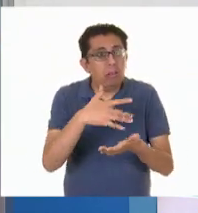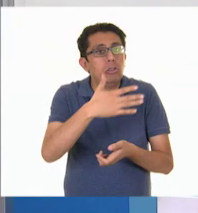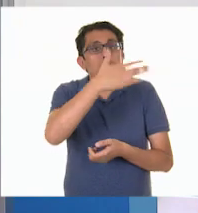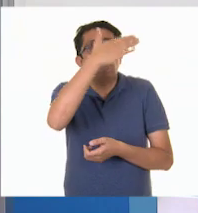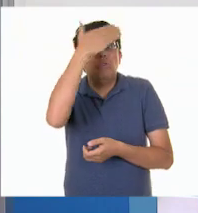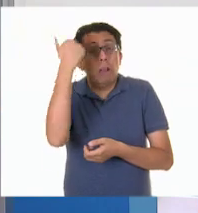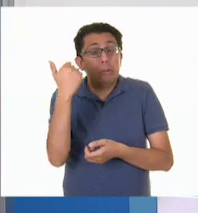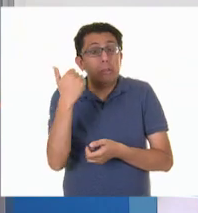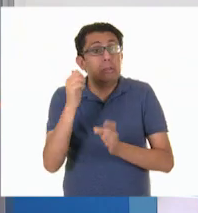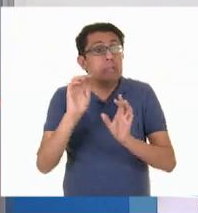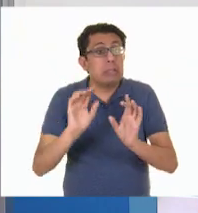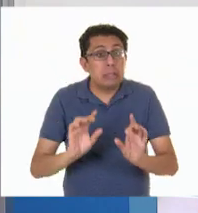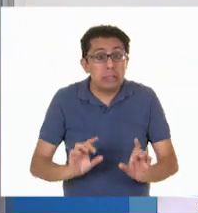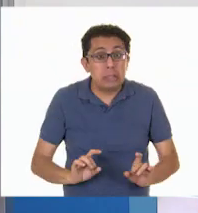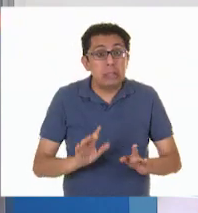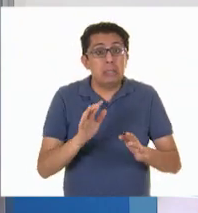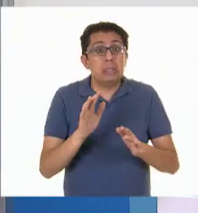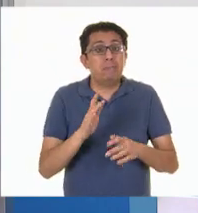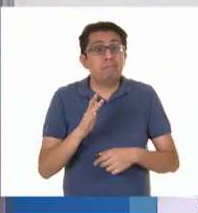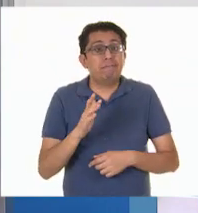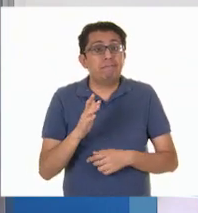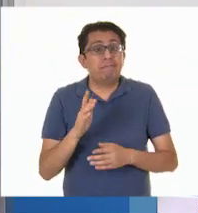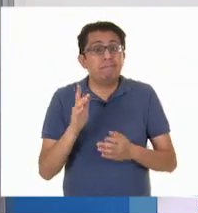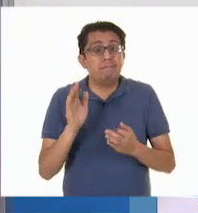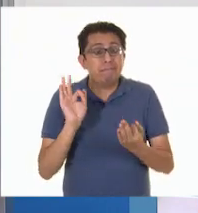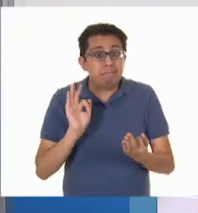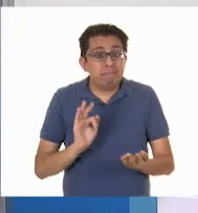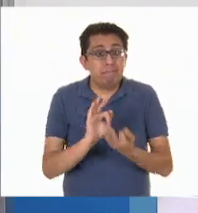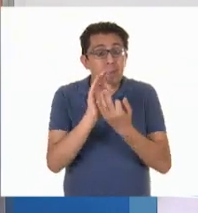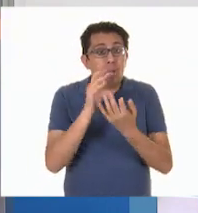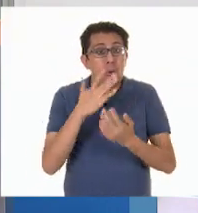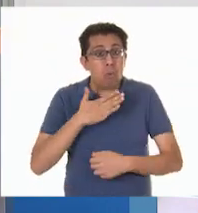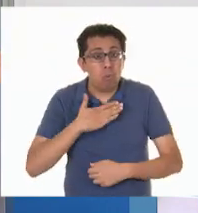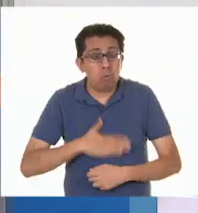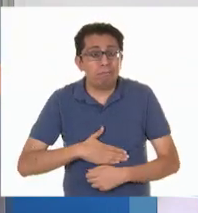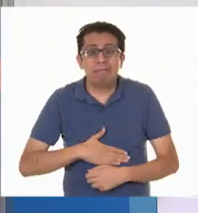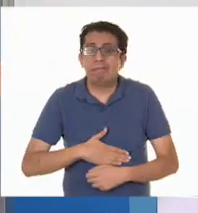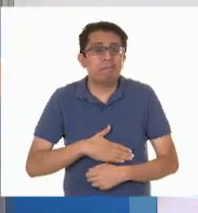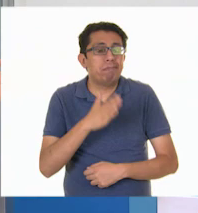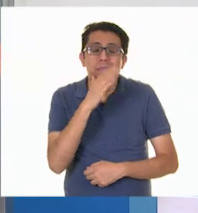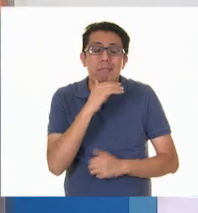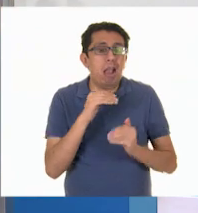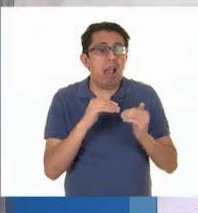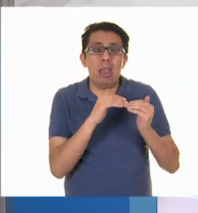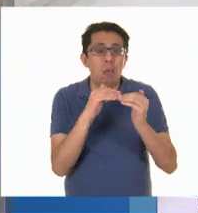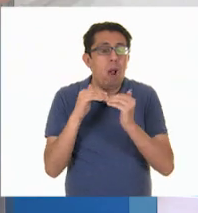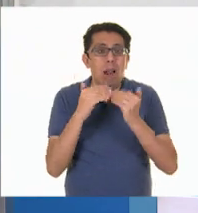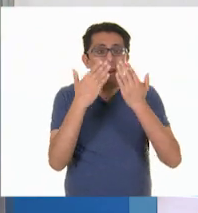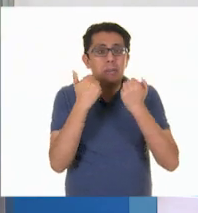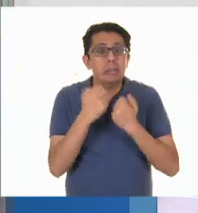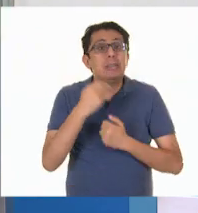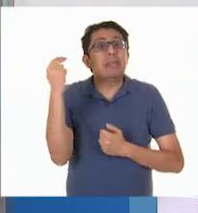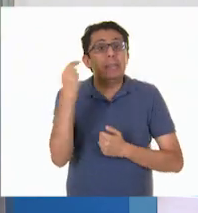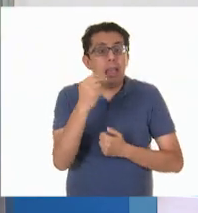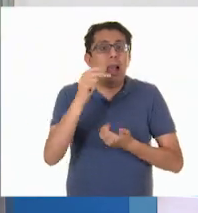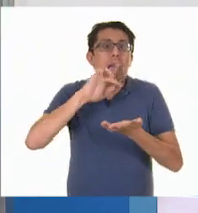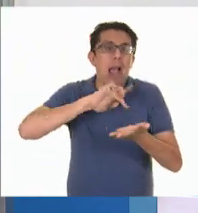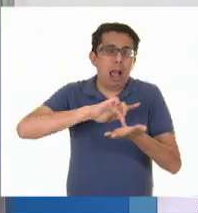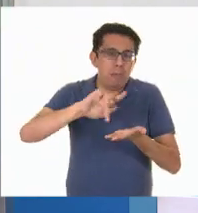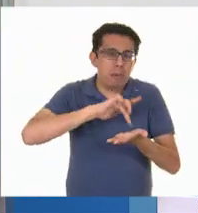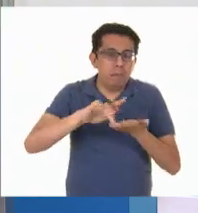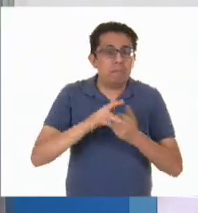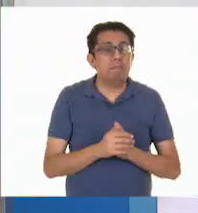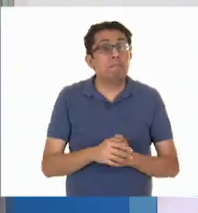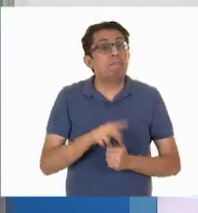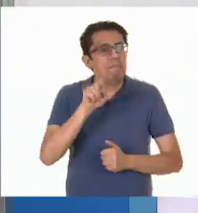ante un procedimiento así, pues sucede exactamente, la impartición de la justicia pues no puede ser igual. Necesitan esos apoyos. Y como